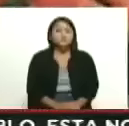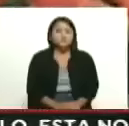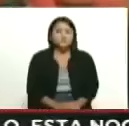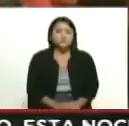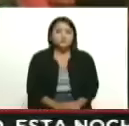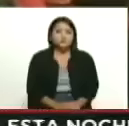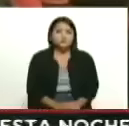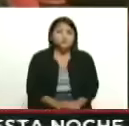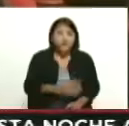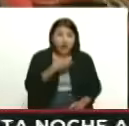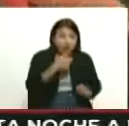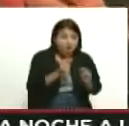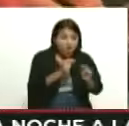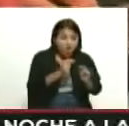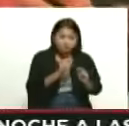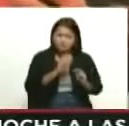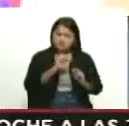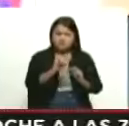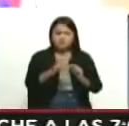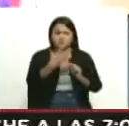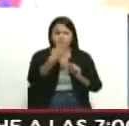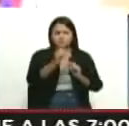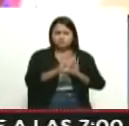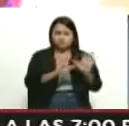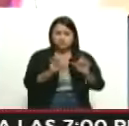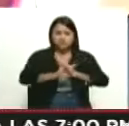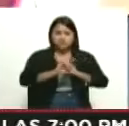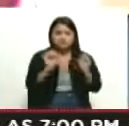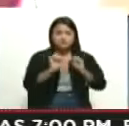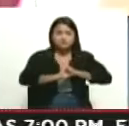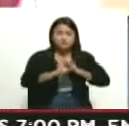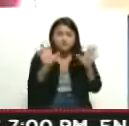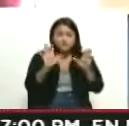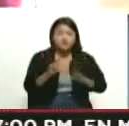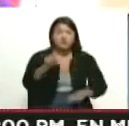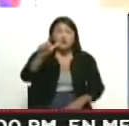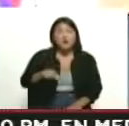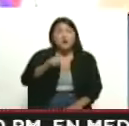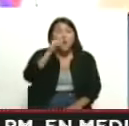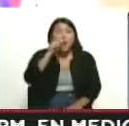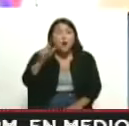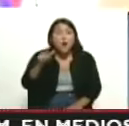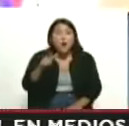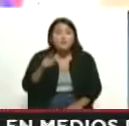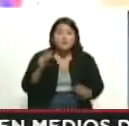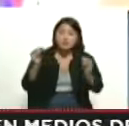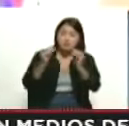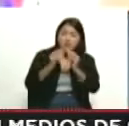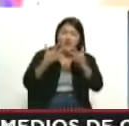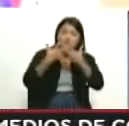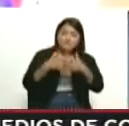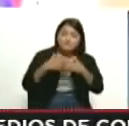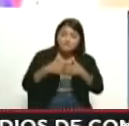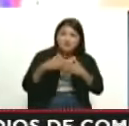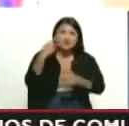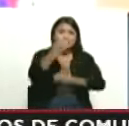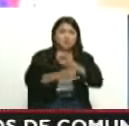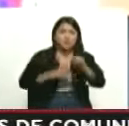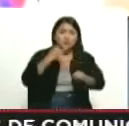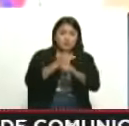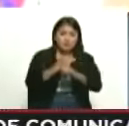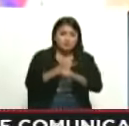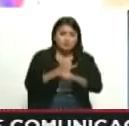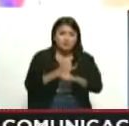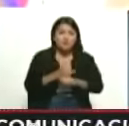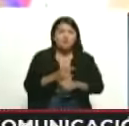con eso? Bueno, este señor, cumpliendo las órdenes de estas transnacionales, pretende dar concesiones a